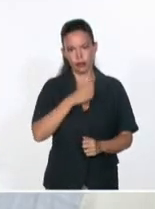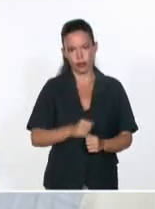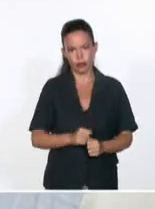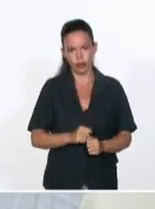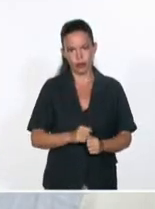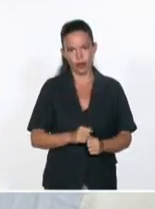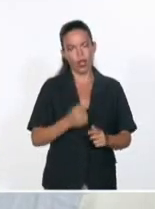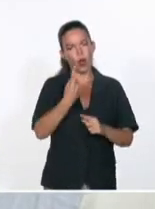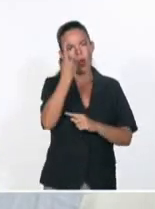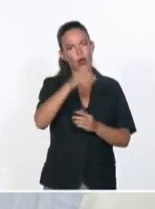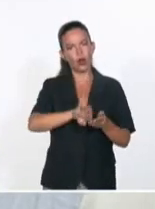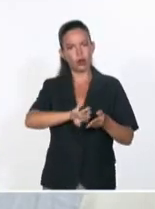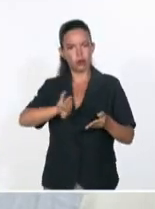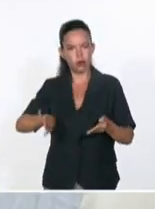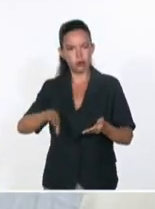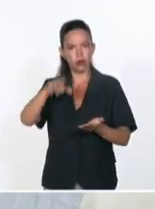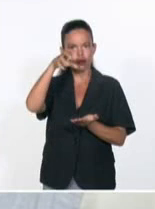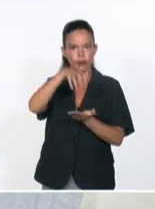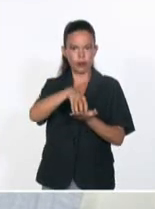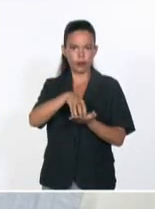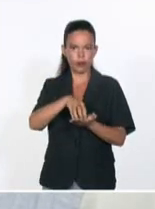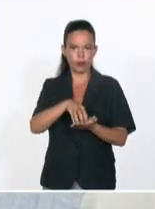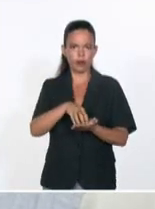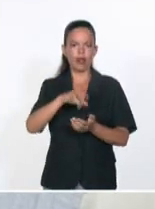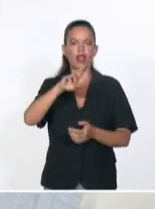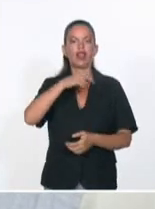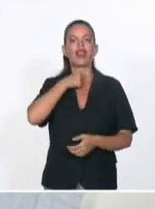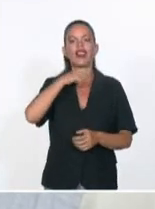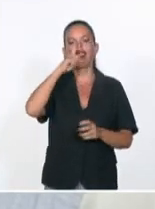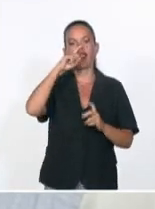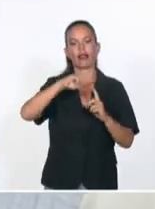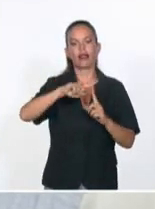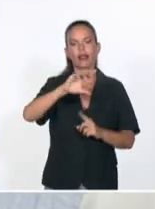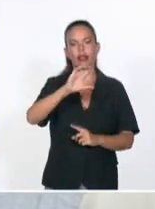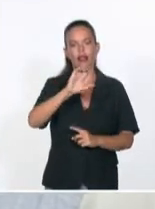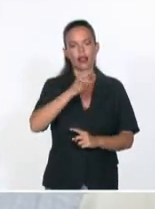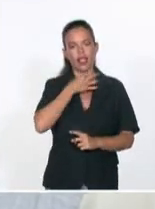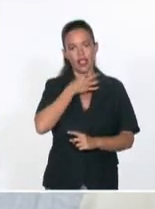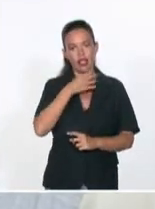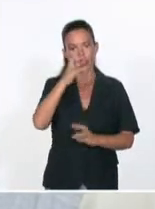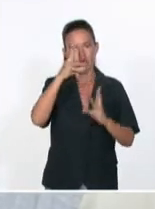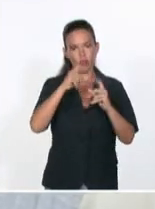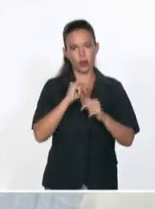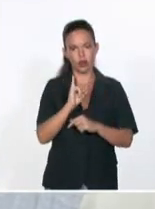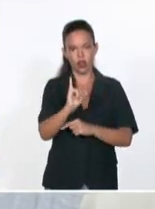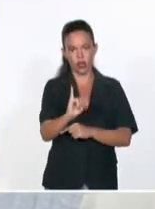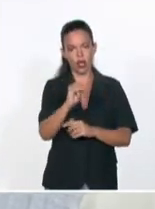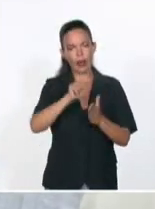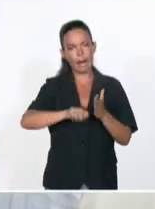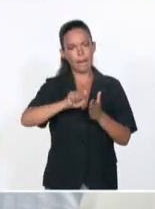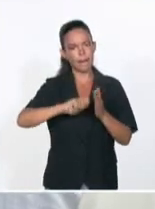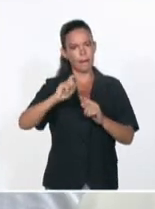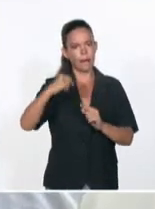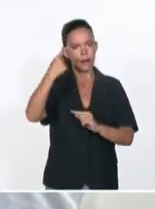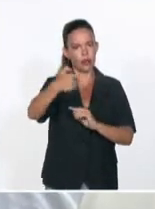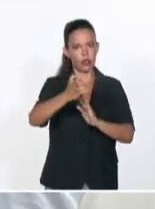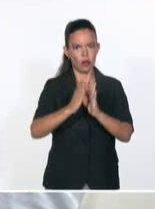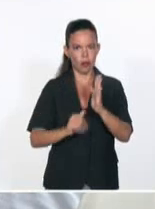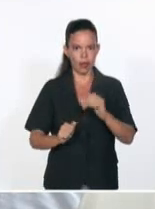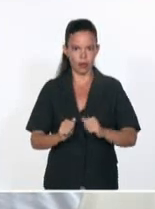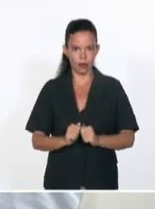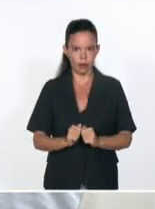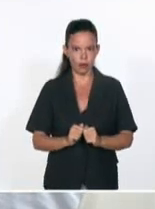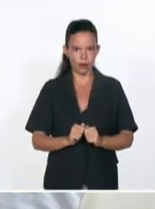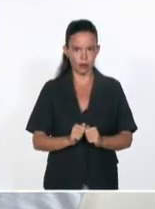planificada para el mes que viene. Todas las demás unidades están en todas las unidades térmicas están en línea y en el gas